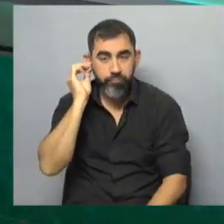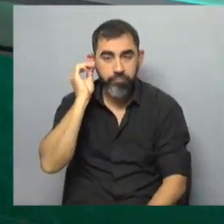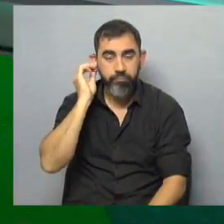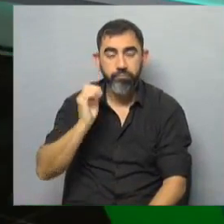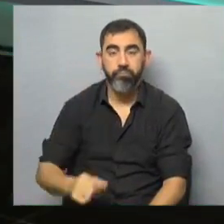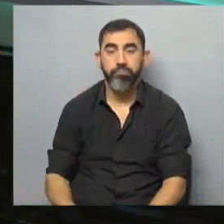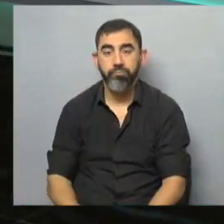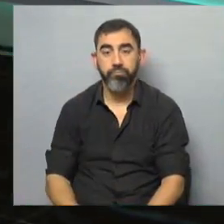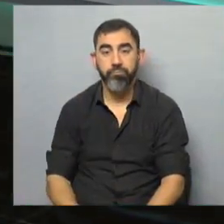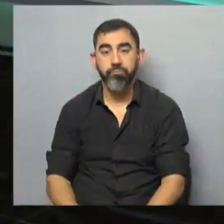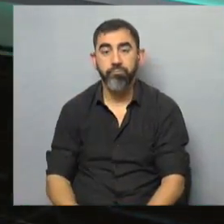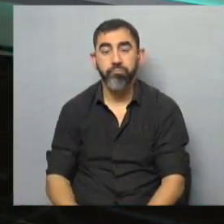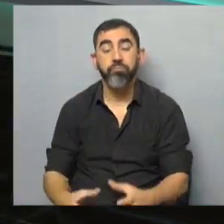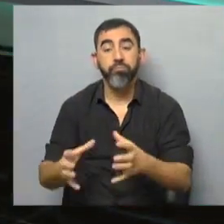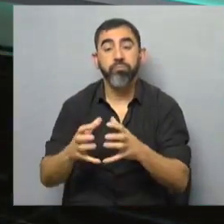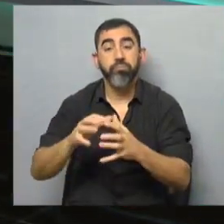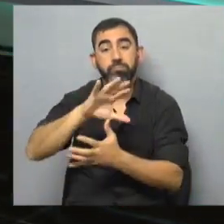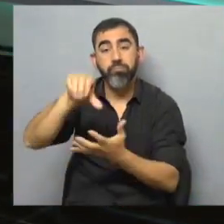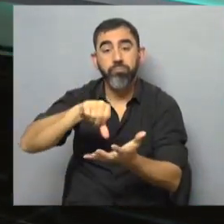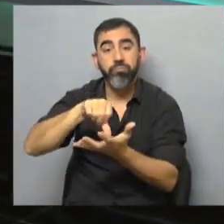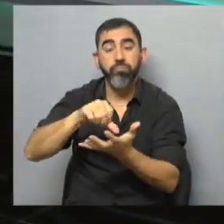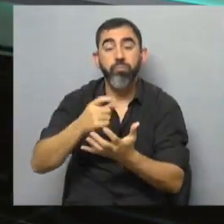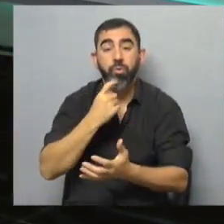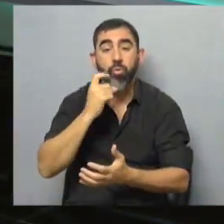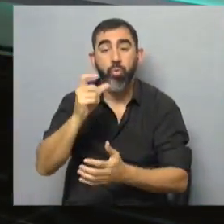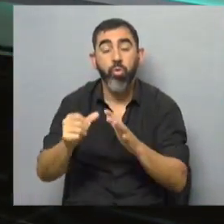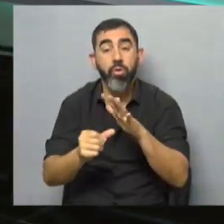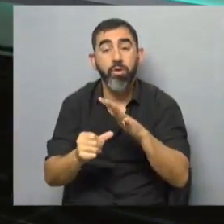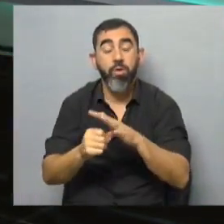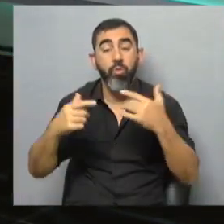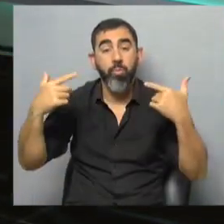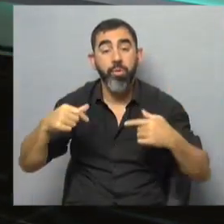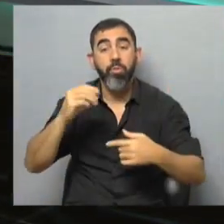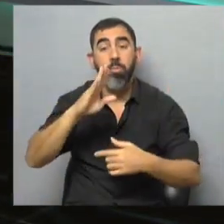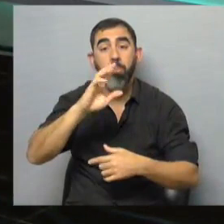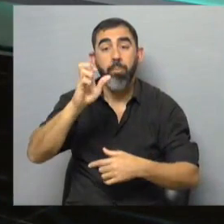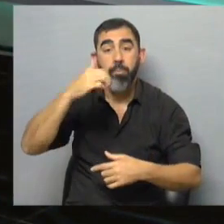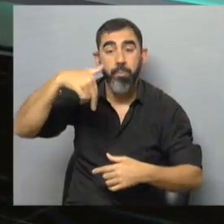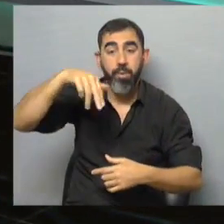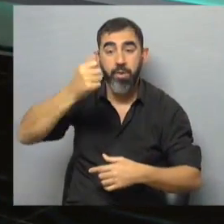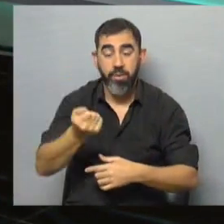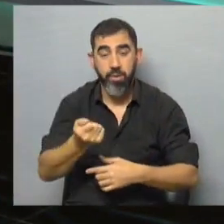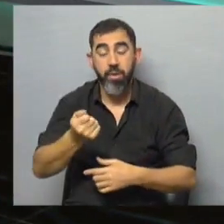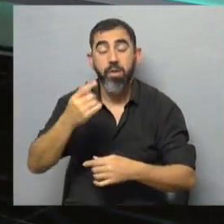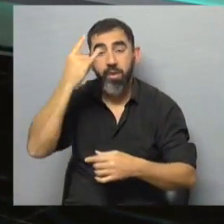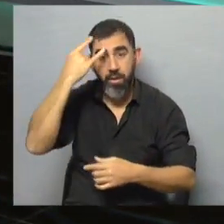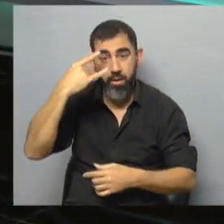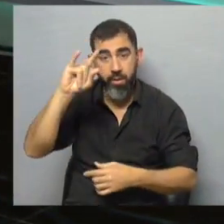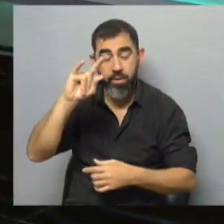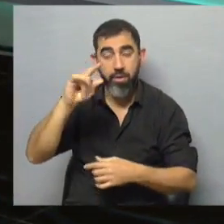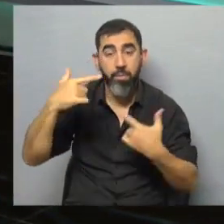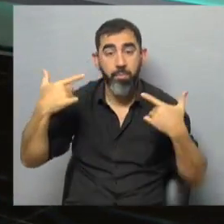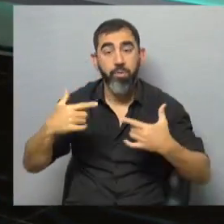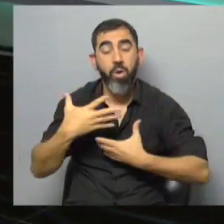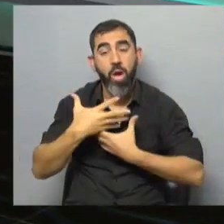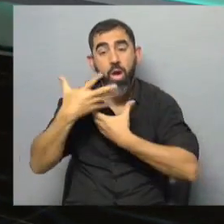vamos a decirles que el sector Ciudadanos del Partido Colorado, liderado por los ministros Adrián Peña, de Ambiente y de Ganadería, Fernando Matos,